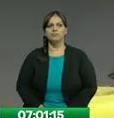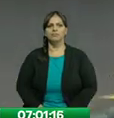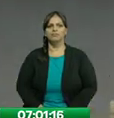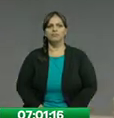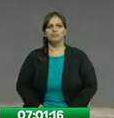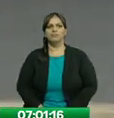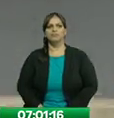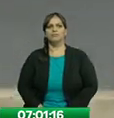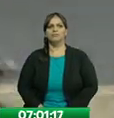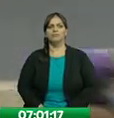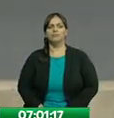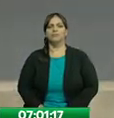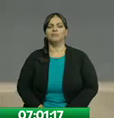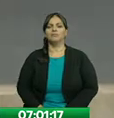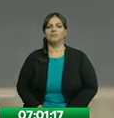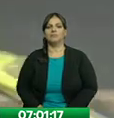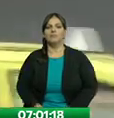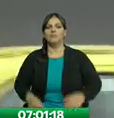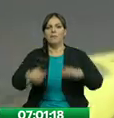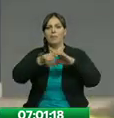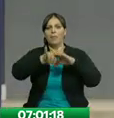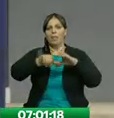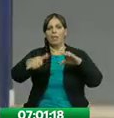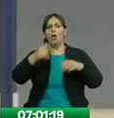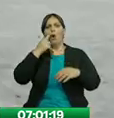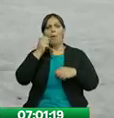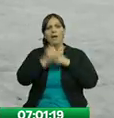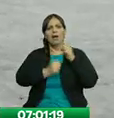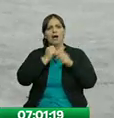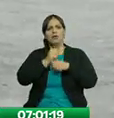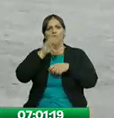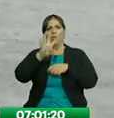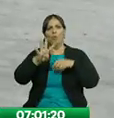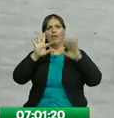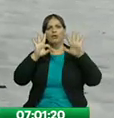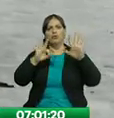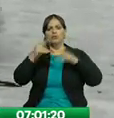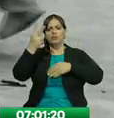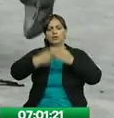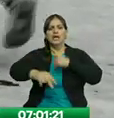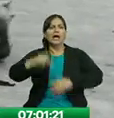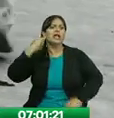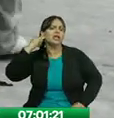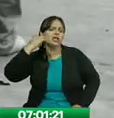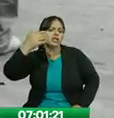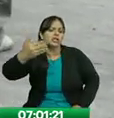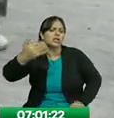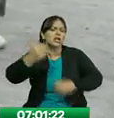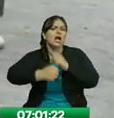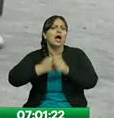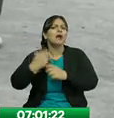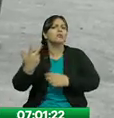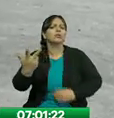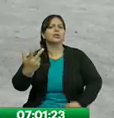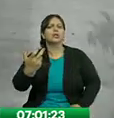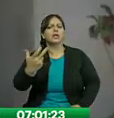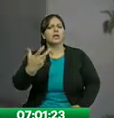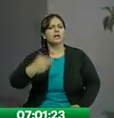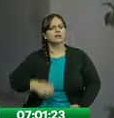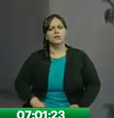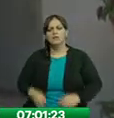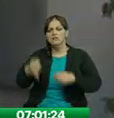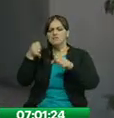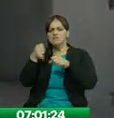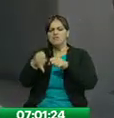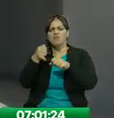de libertad fue sentenciado un ciudadano de 48 años, acusado de abusar sexualmente de su hija, una estudiante de 13 años.